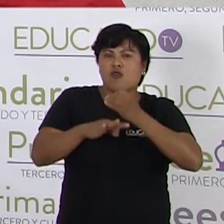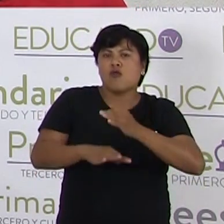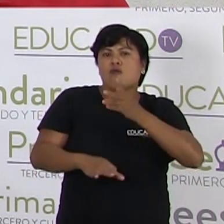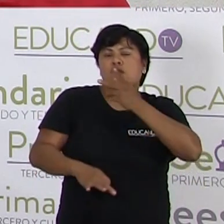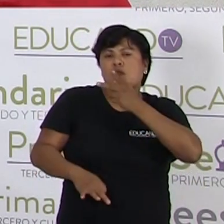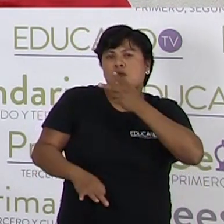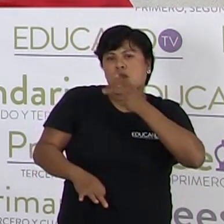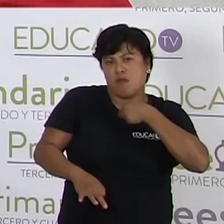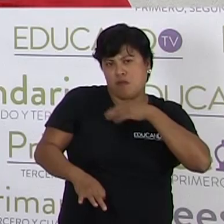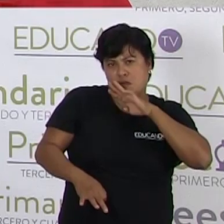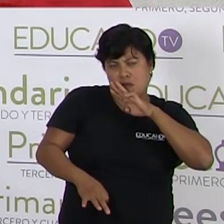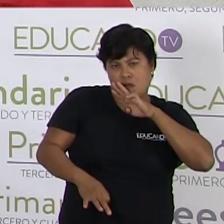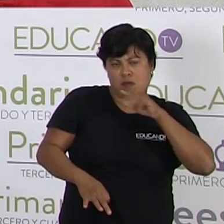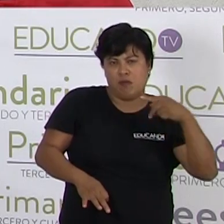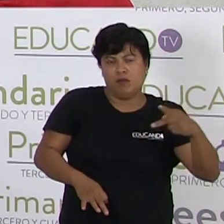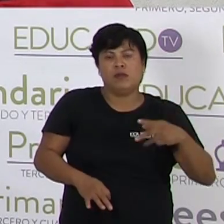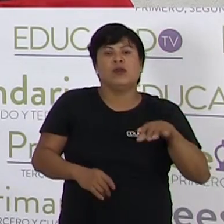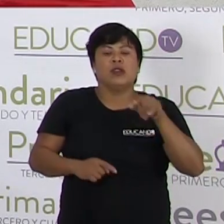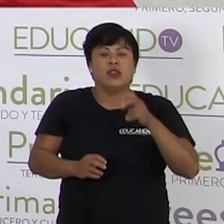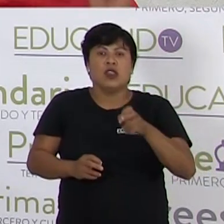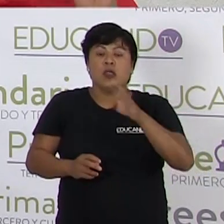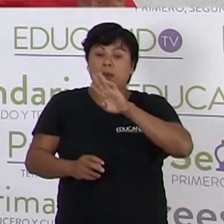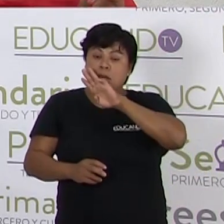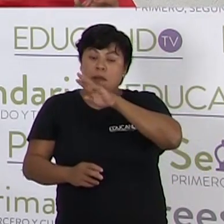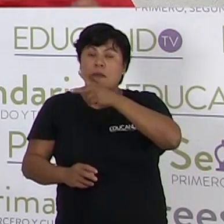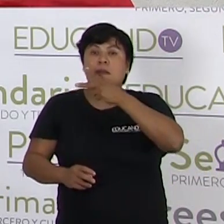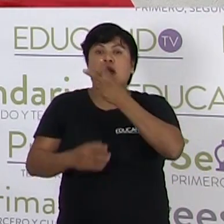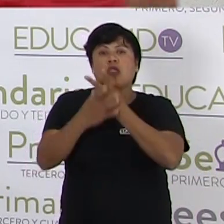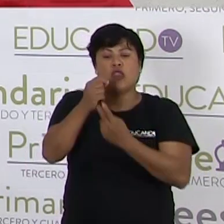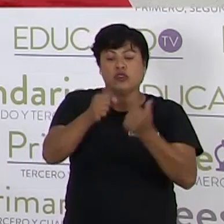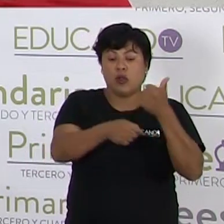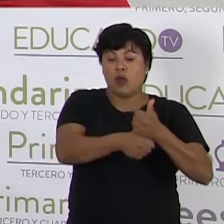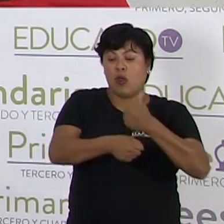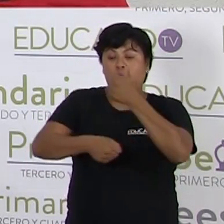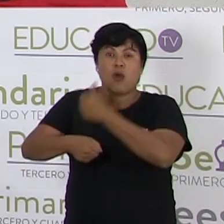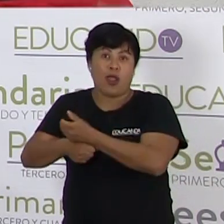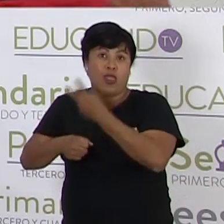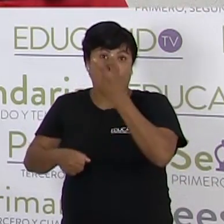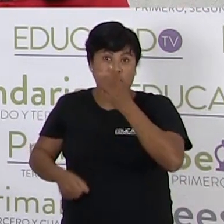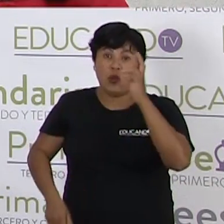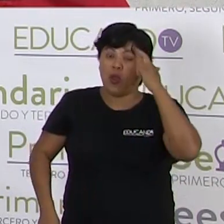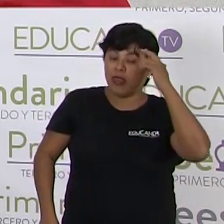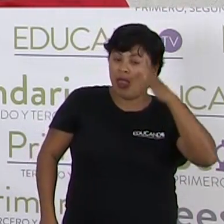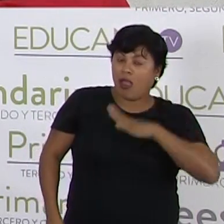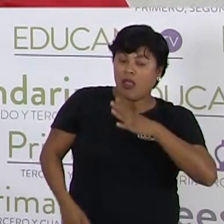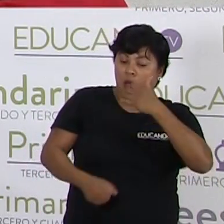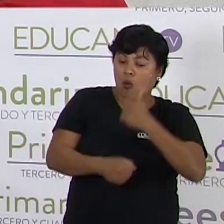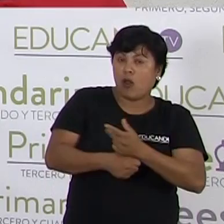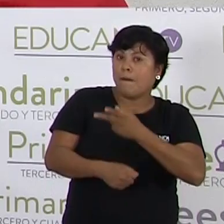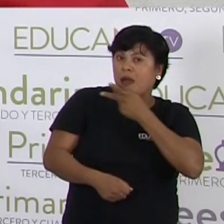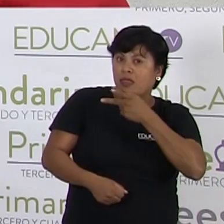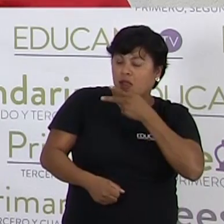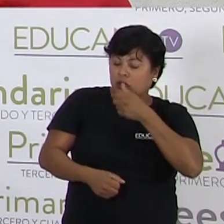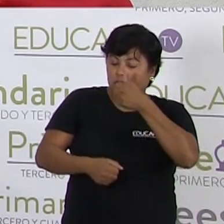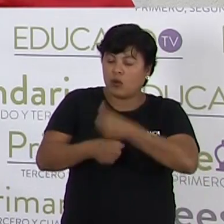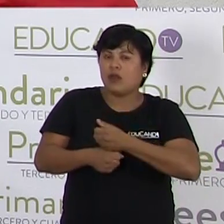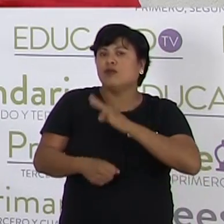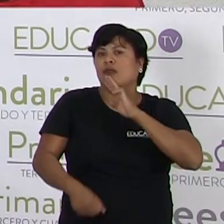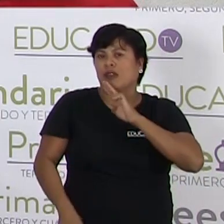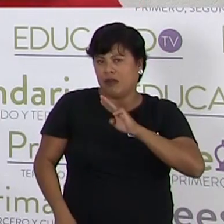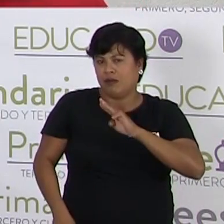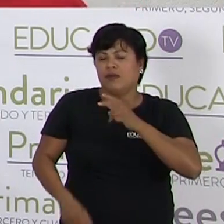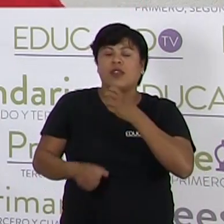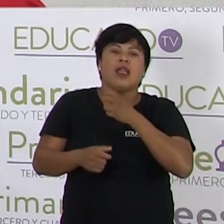se conocieron mis abuelos maternos. Porque acuérdense que tenemos abuelos paternos y abuelos